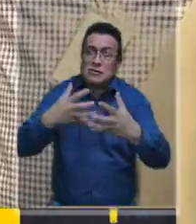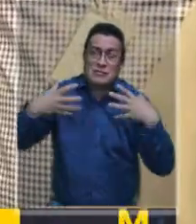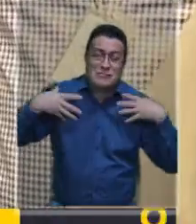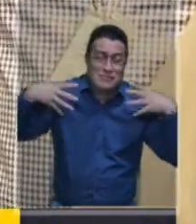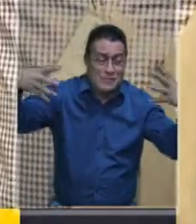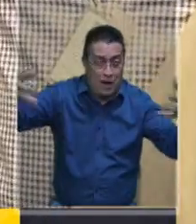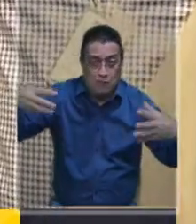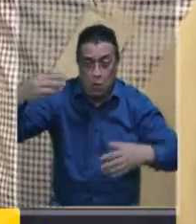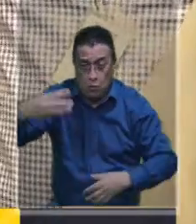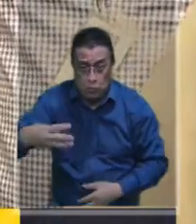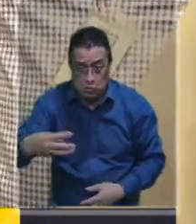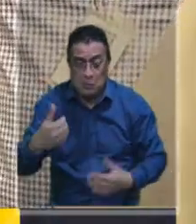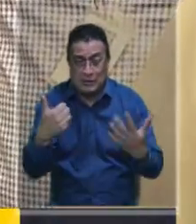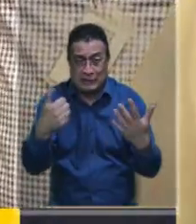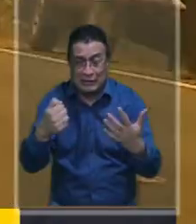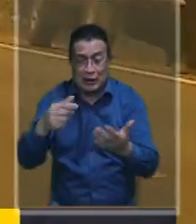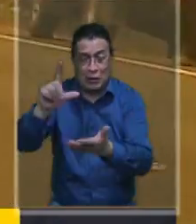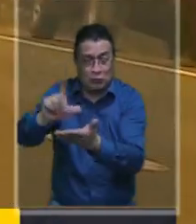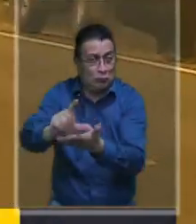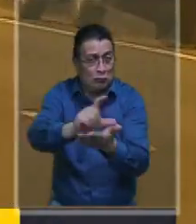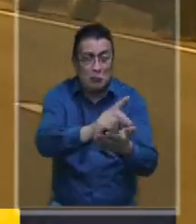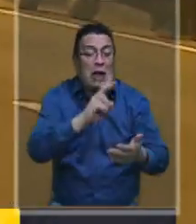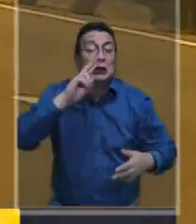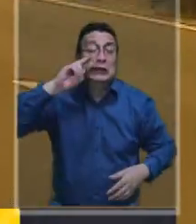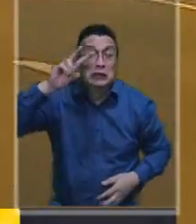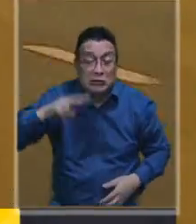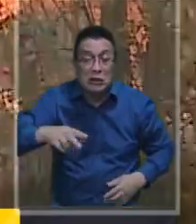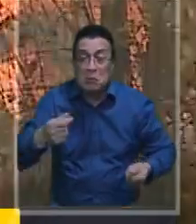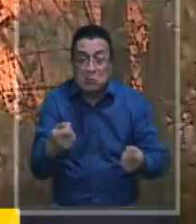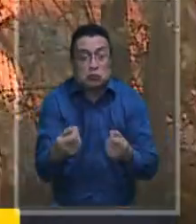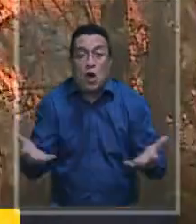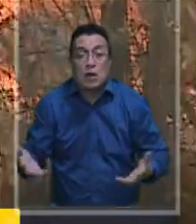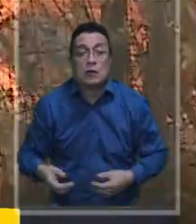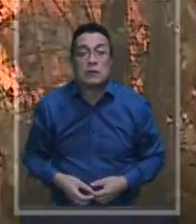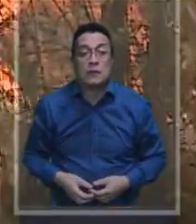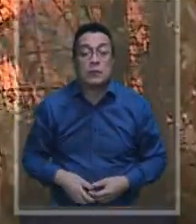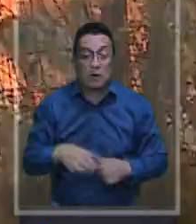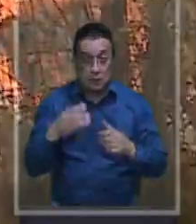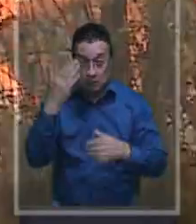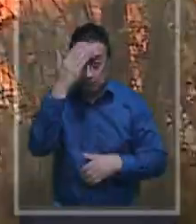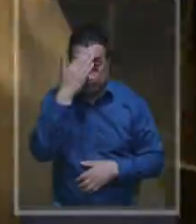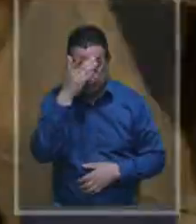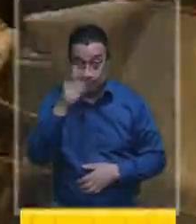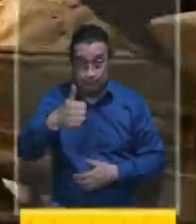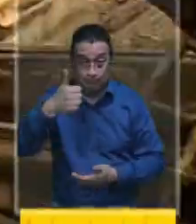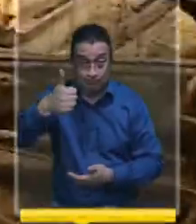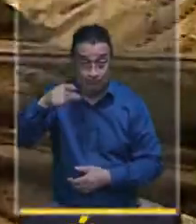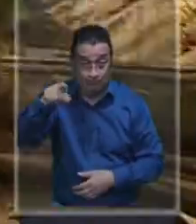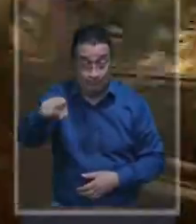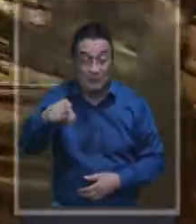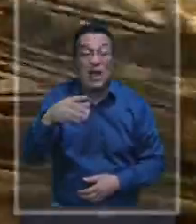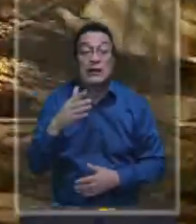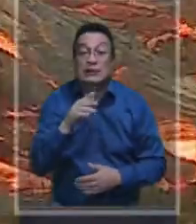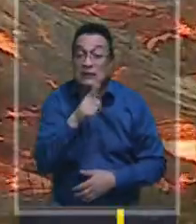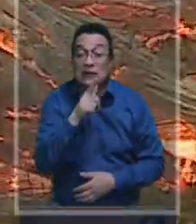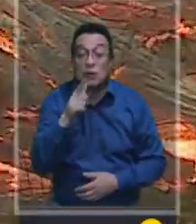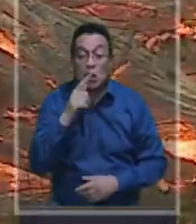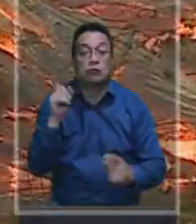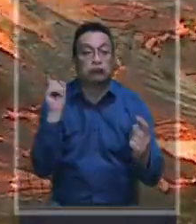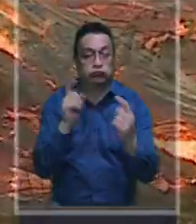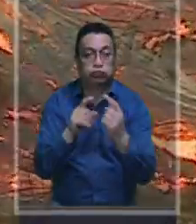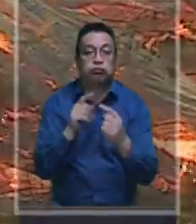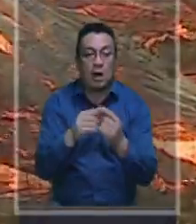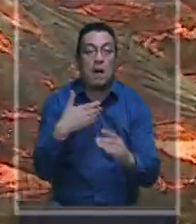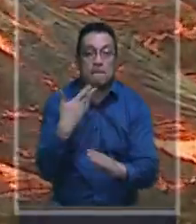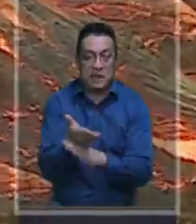un municipio con 60 plantas sin recursos? Una de las preocupaciones de las autoridades de Santa Juana es la conectividad. Piden la llegada de